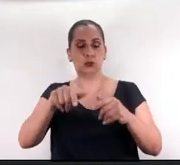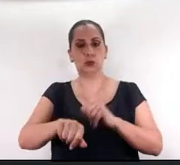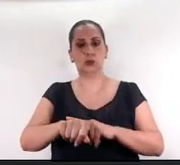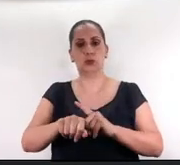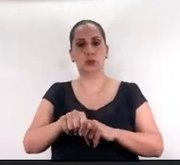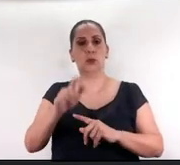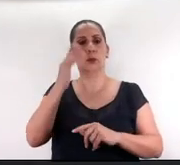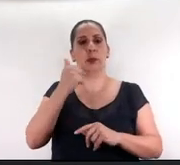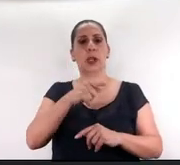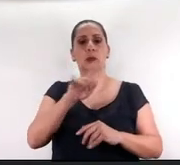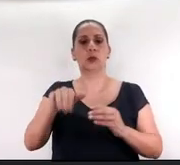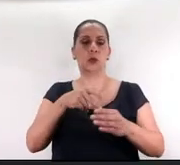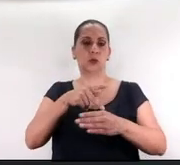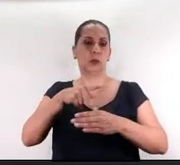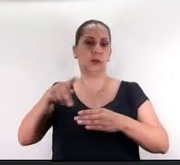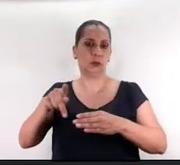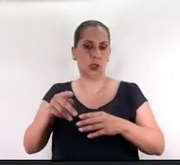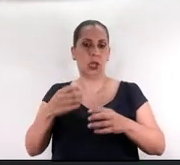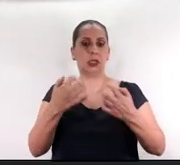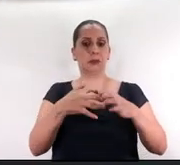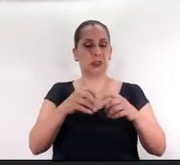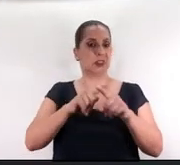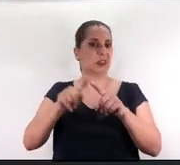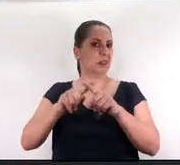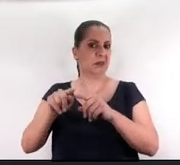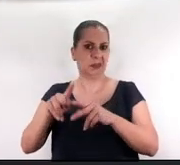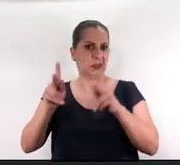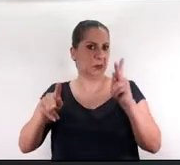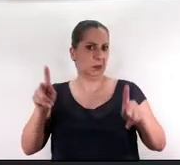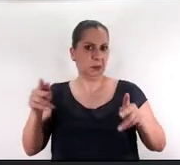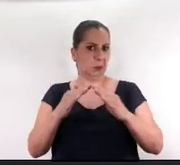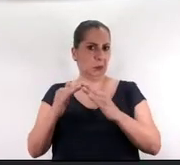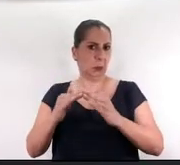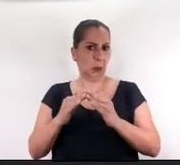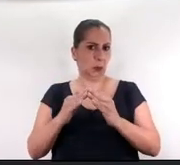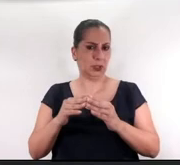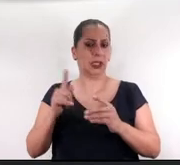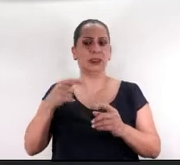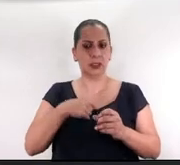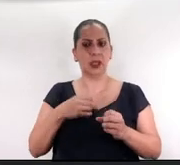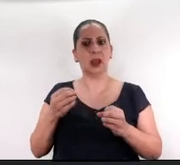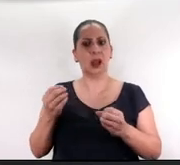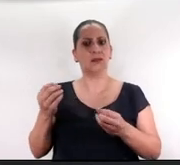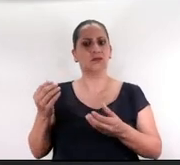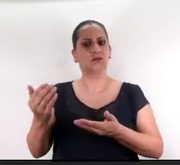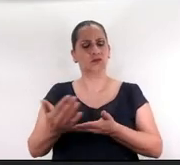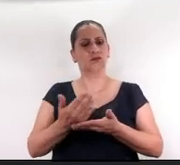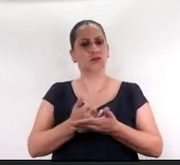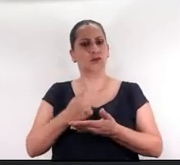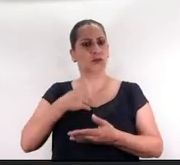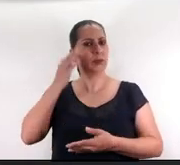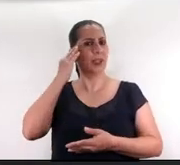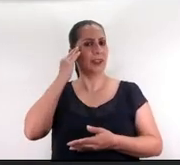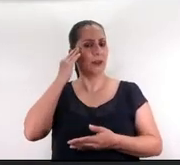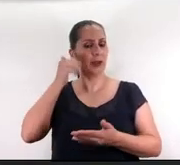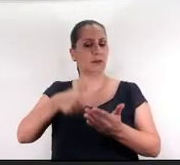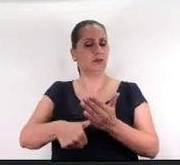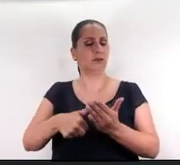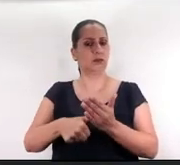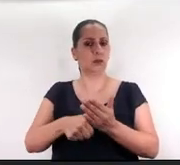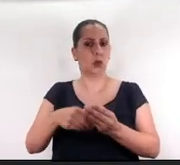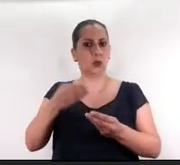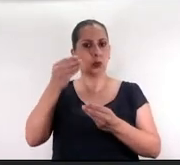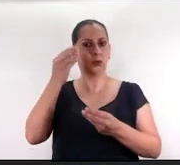que nuestros profesionales, empresas y la población en general tengan más recursos que les permitan ejercer un voto informado